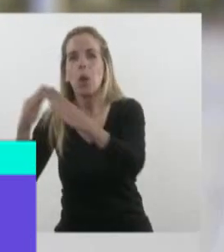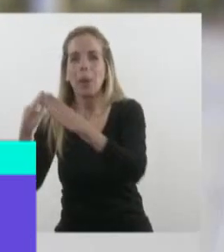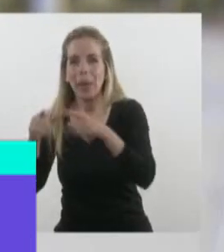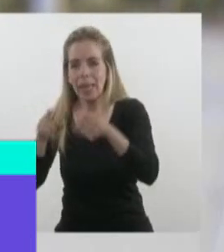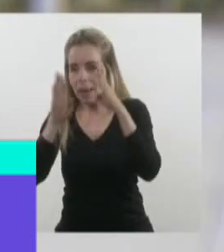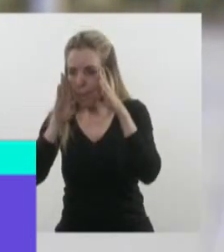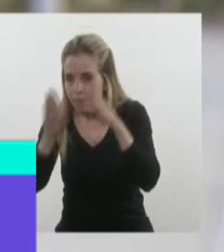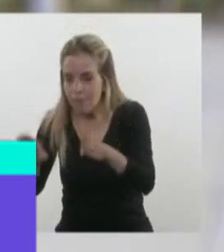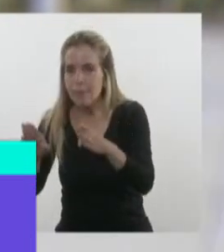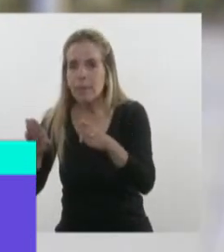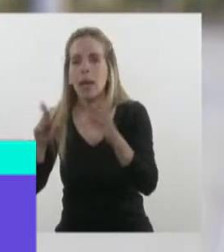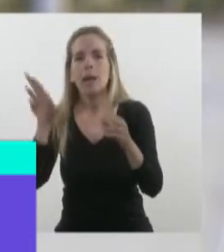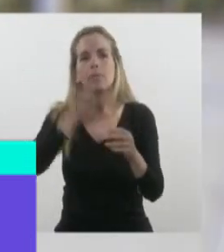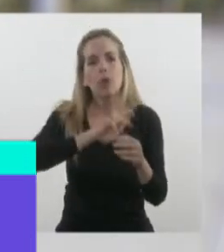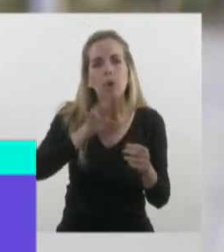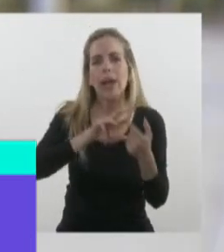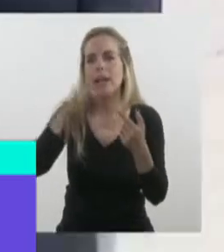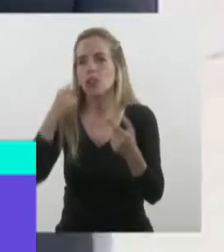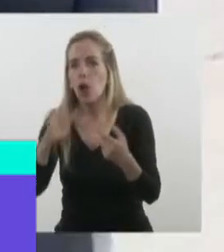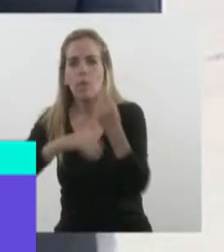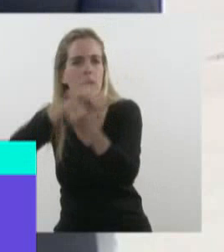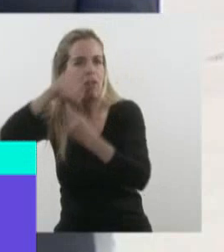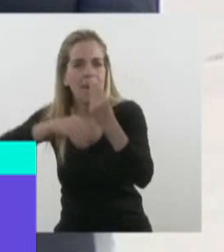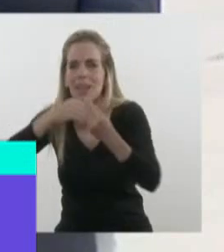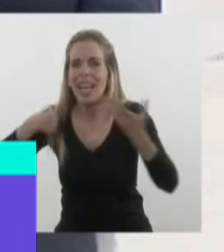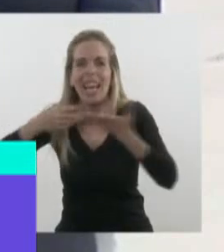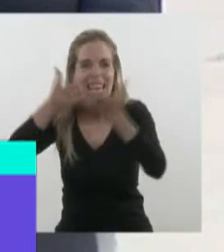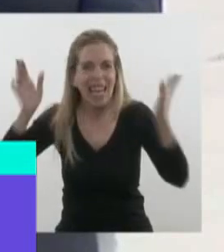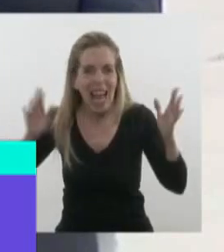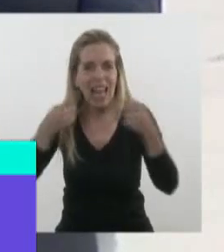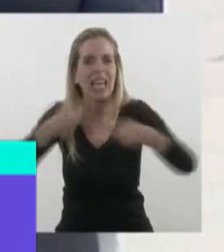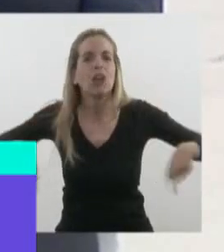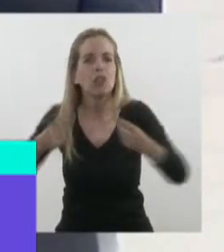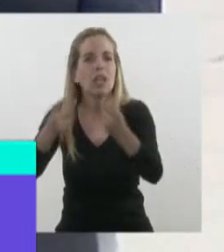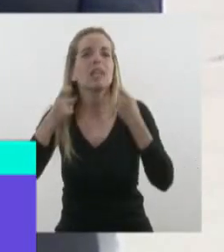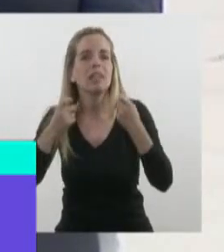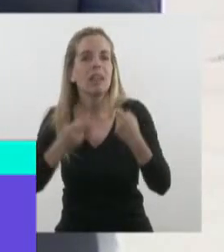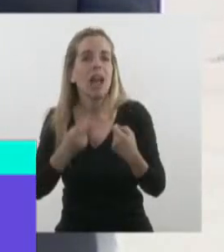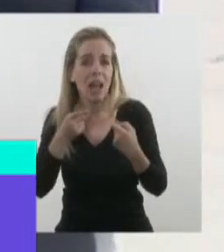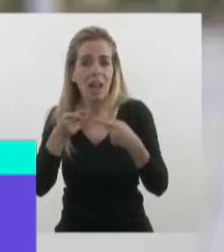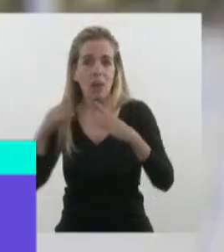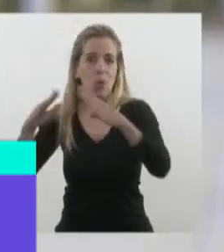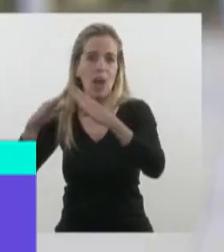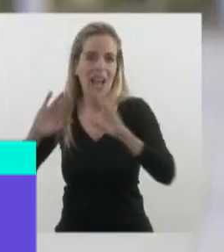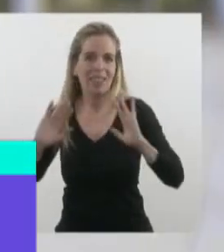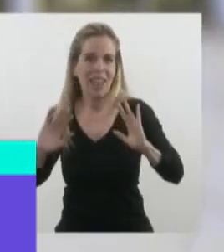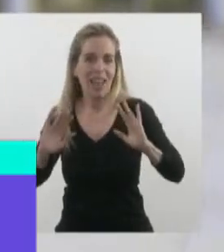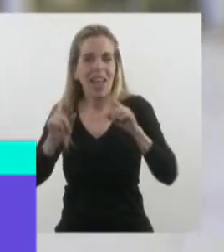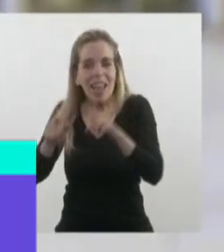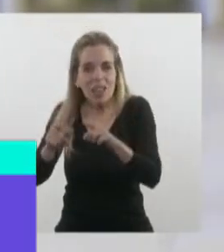los hombres, las mujeres, las familias argentinas necesitan. Y eso me llena de satisfacción.